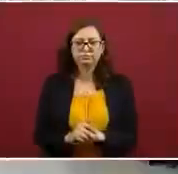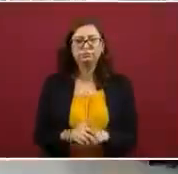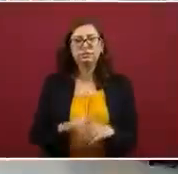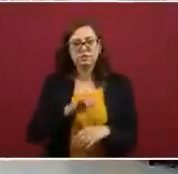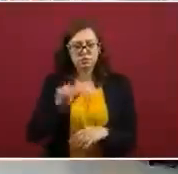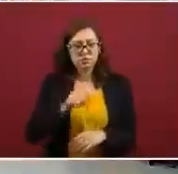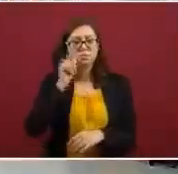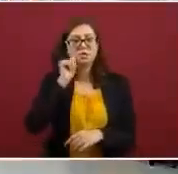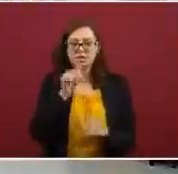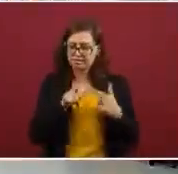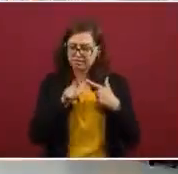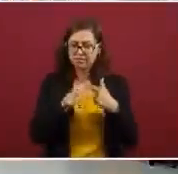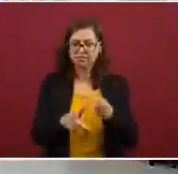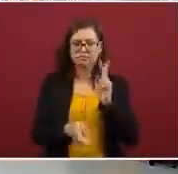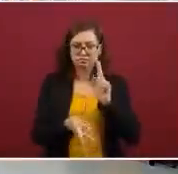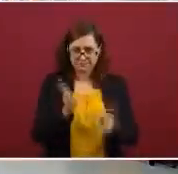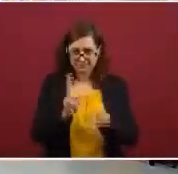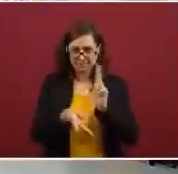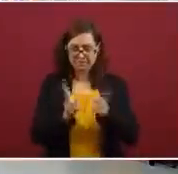mañana.